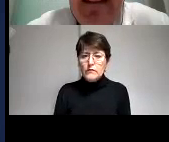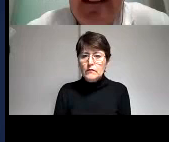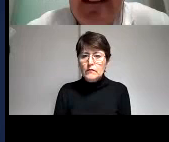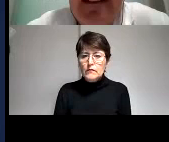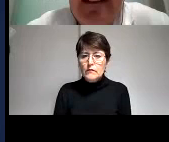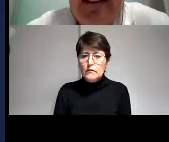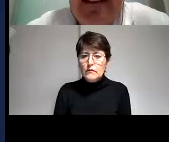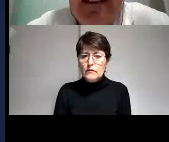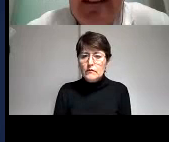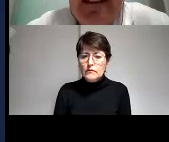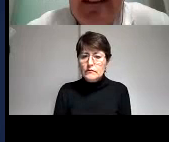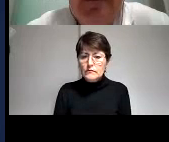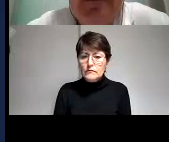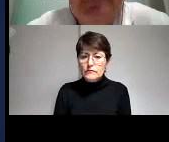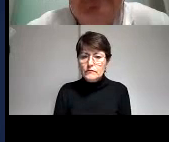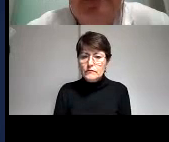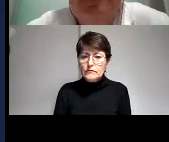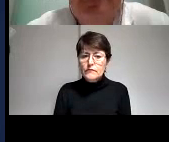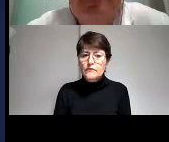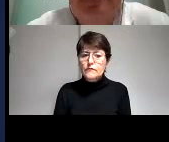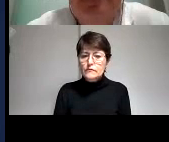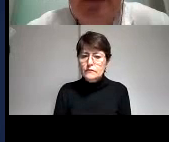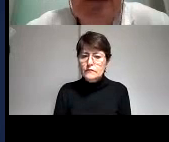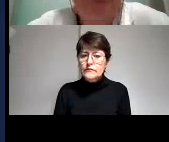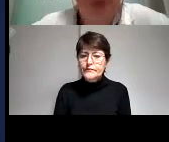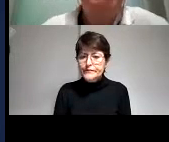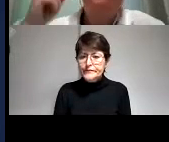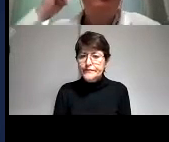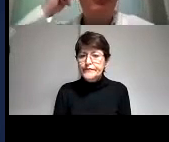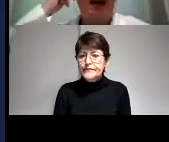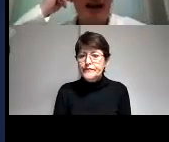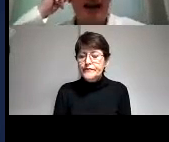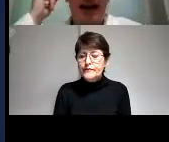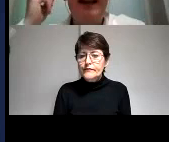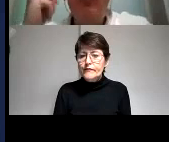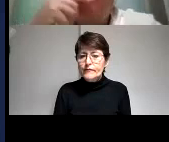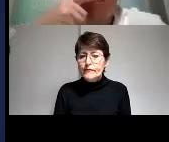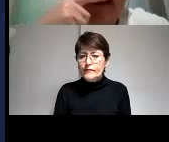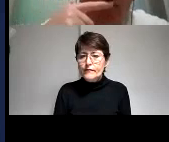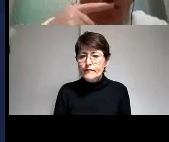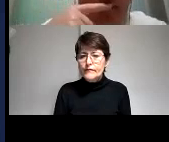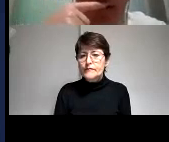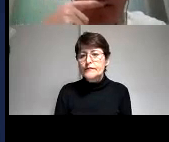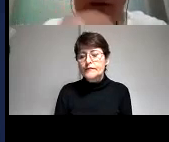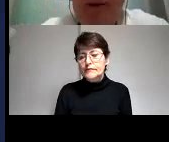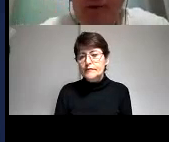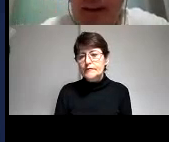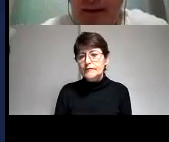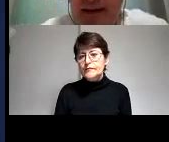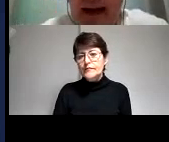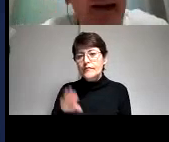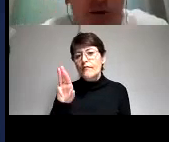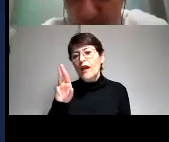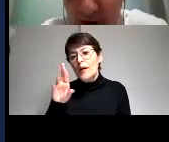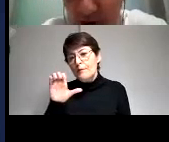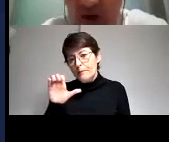poco, te lo agradeceríamos, ¿verdad, Paco? No, ¿Cuál es hay la duda que alguno, tienes? hay algún prebiótico que puede ir